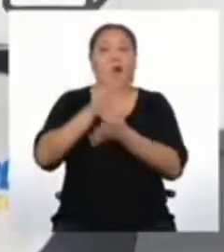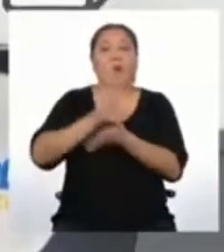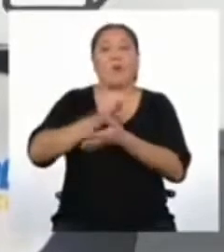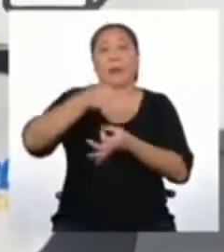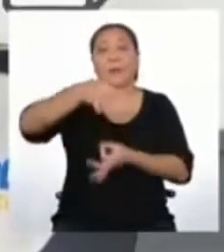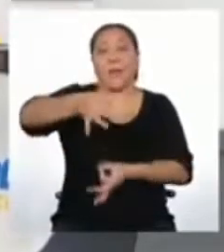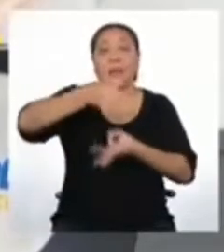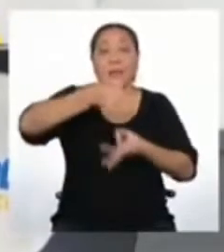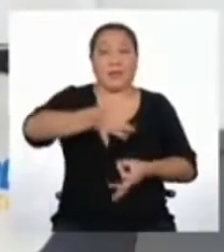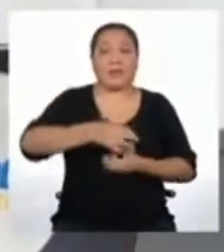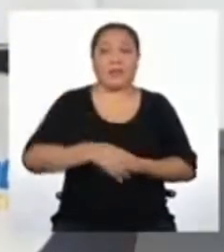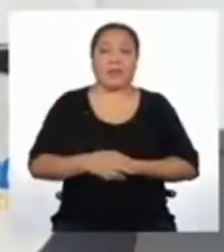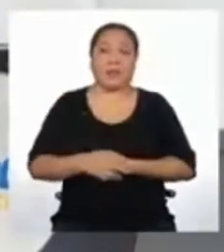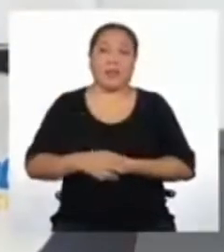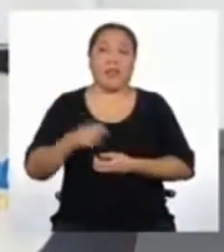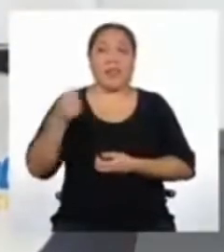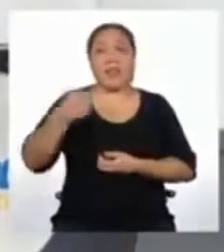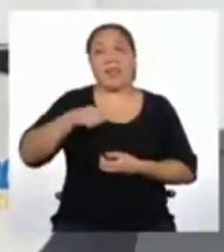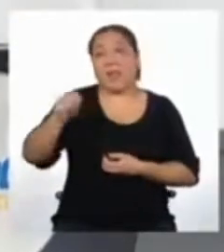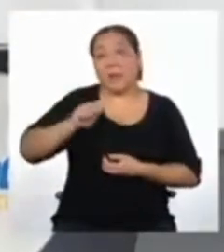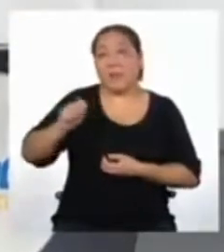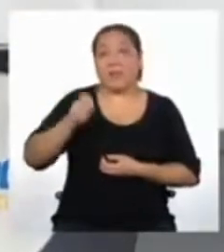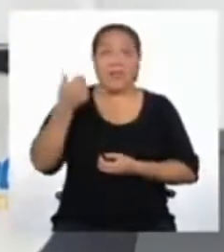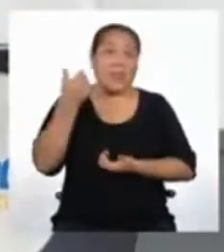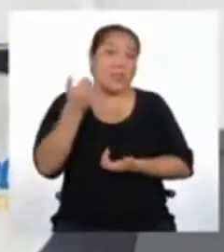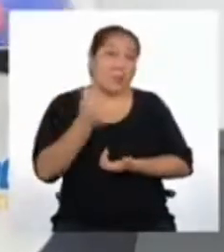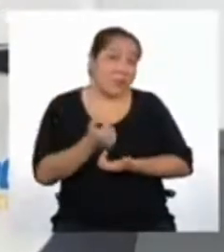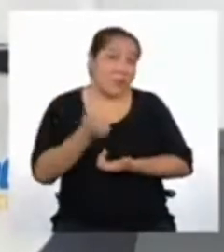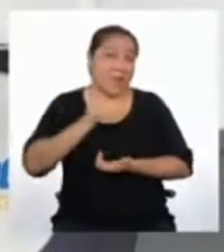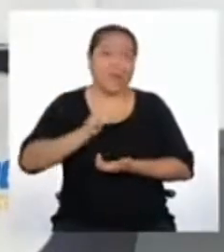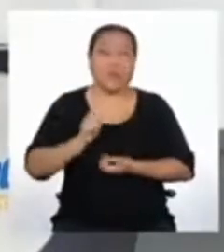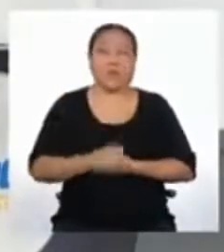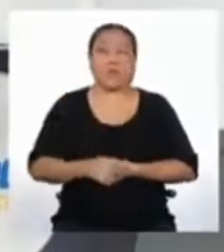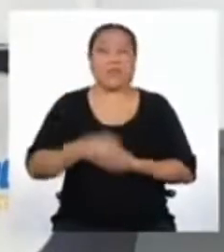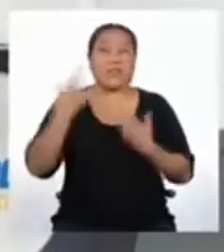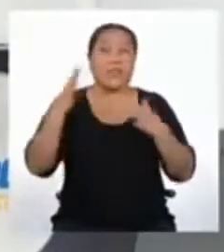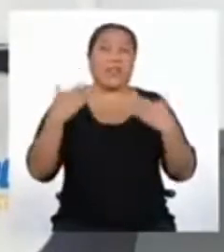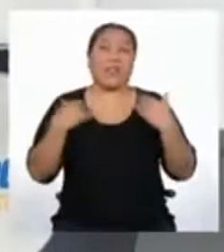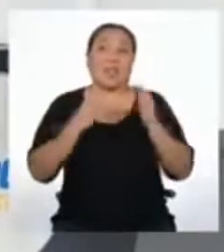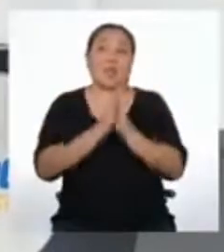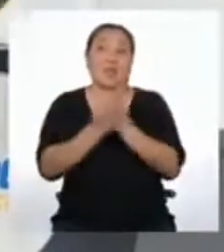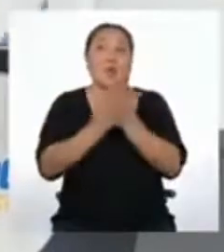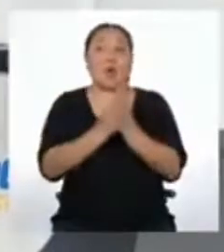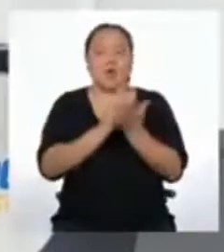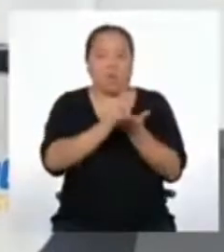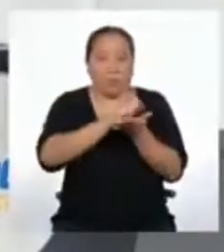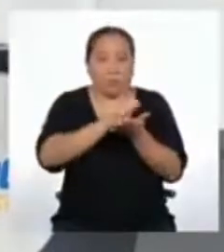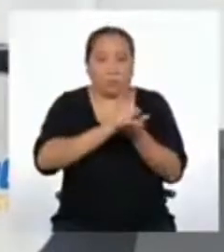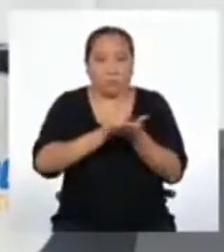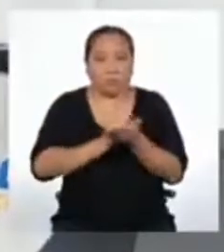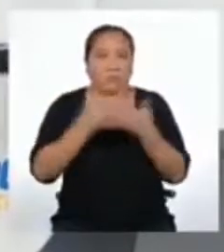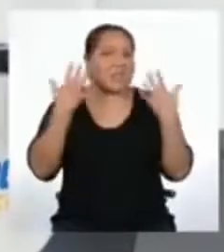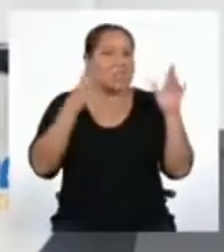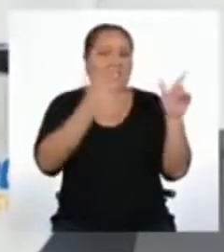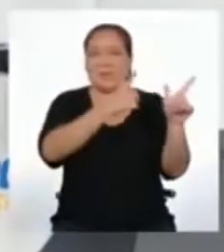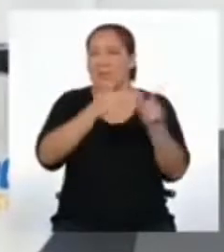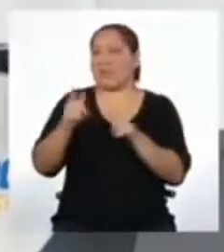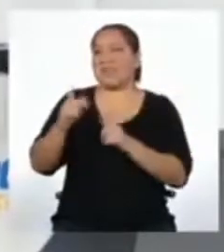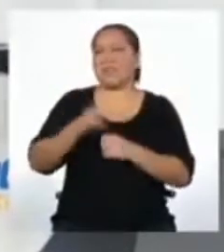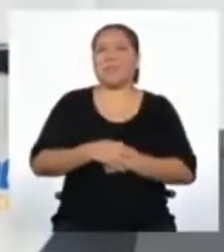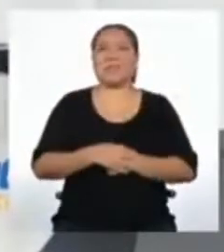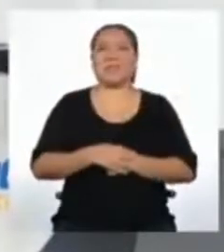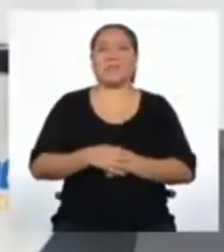papel, lápiz, lapicero, y si ya tienes tu cuaderno de notas a la mano, estamos